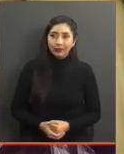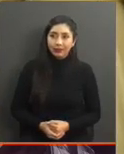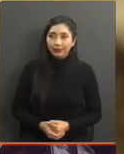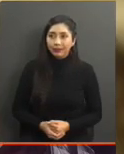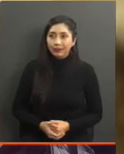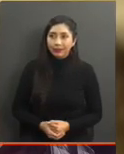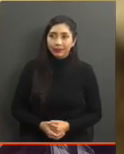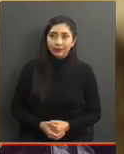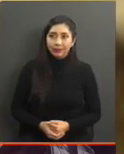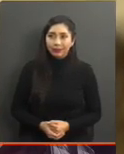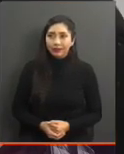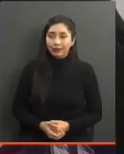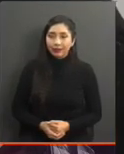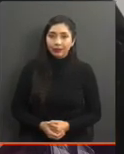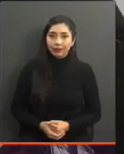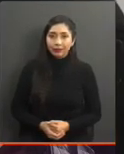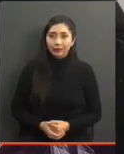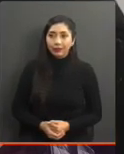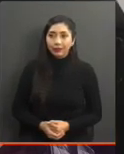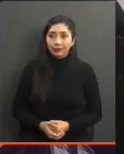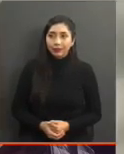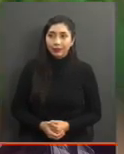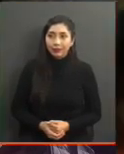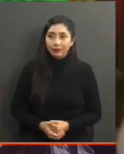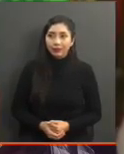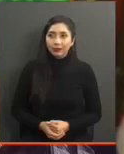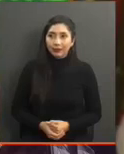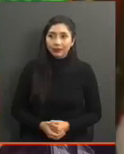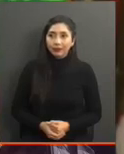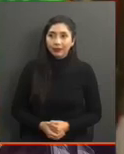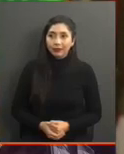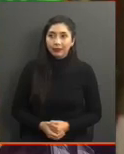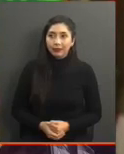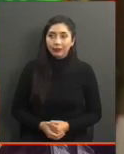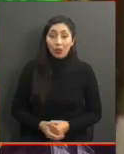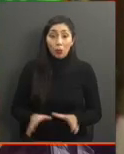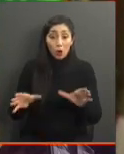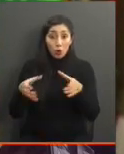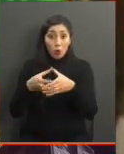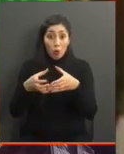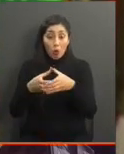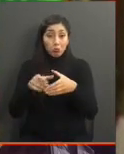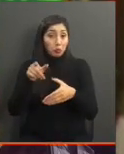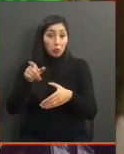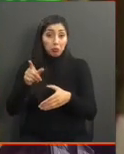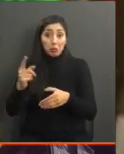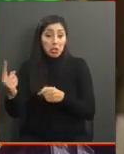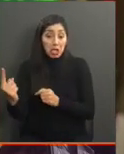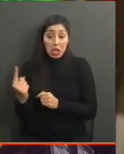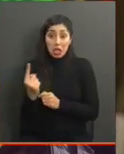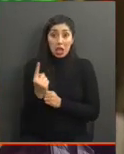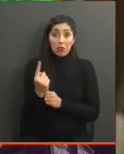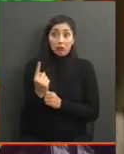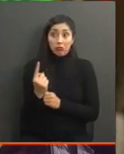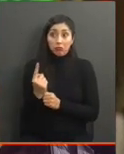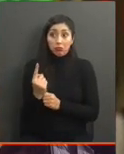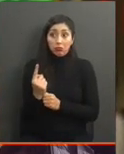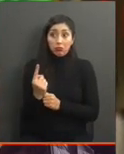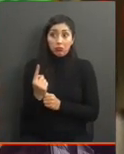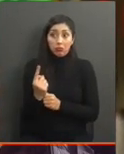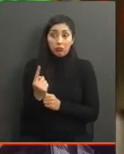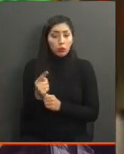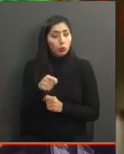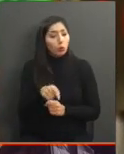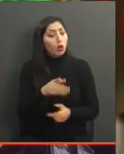Y Ray Pillán, aquí tú llegas. y está yendo al colegio y las